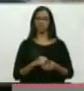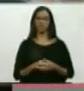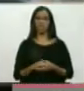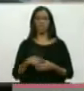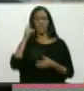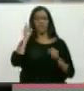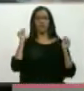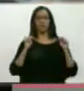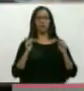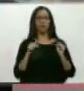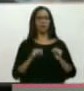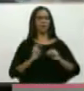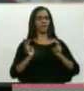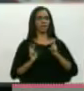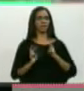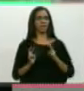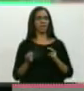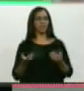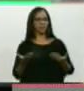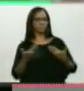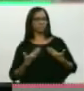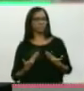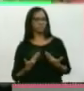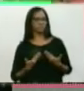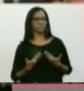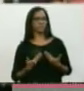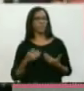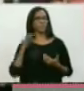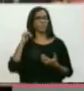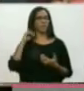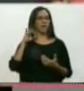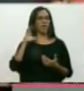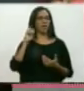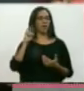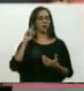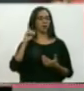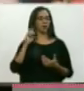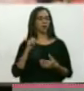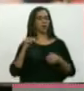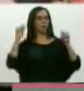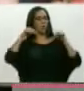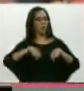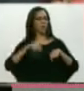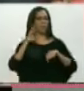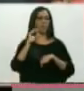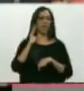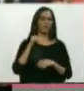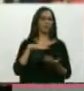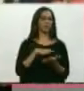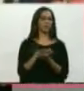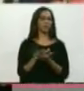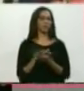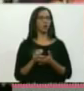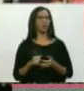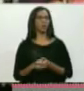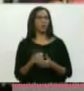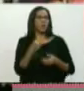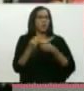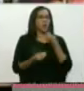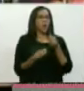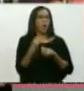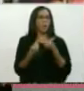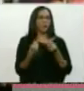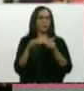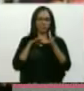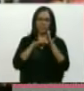día de hoy el tema que nos atañe es Macondo. El día de hoy vamos a hablar sobre el realismo mágico y cómo esto se